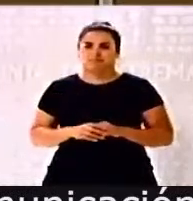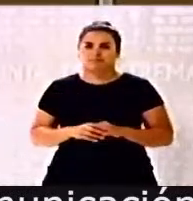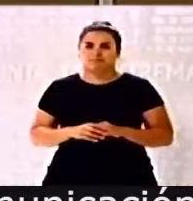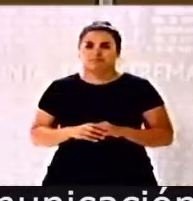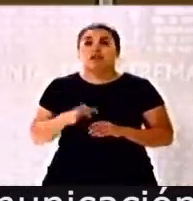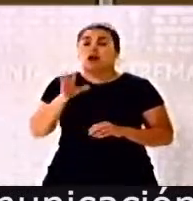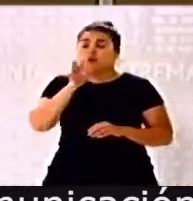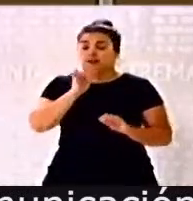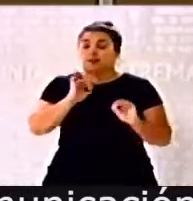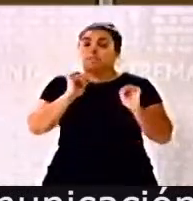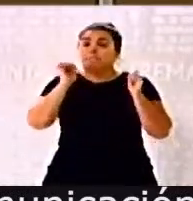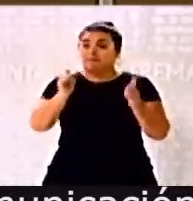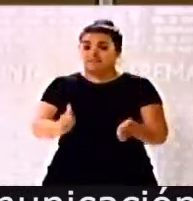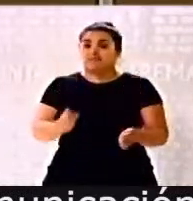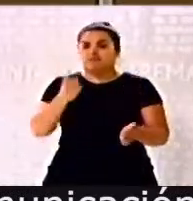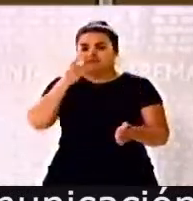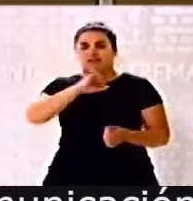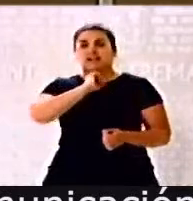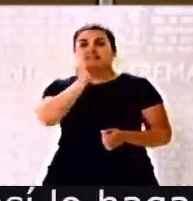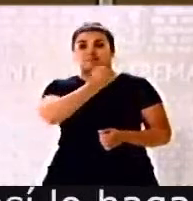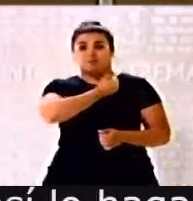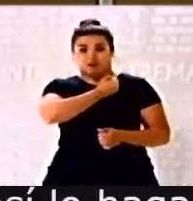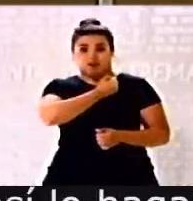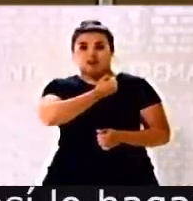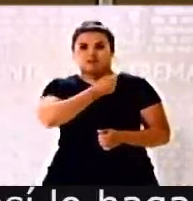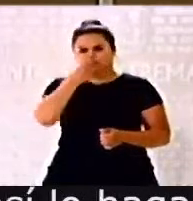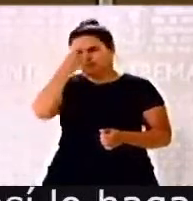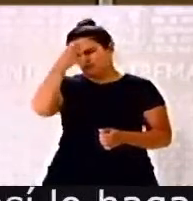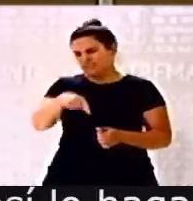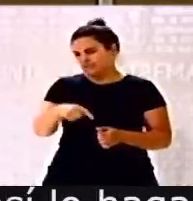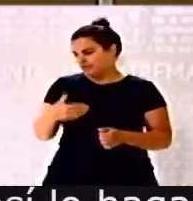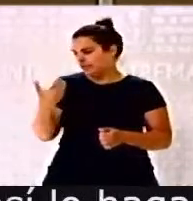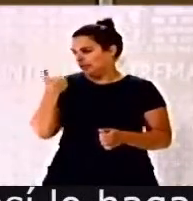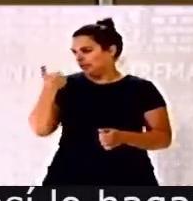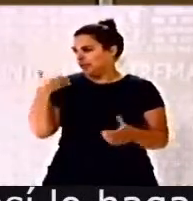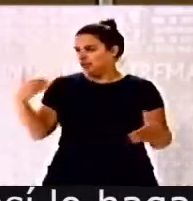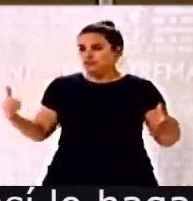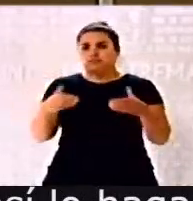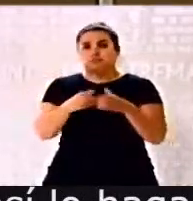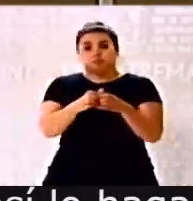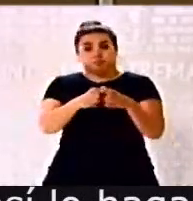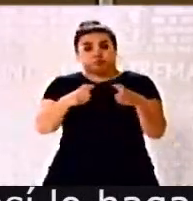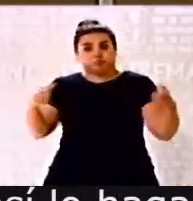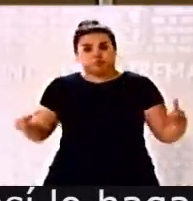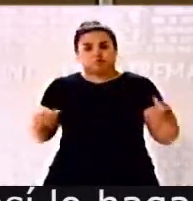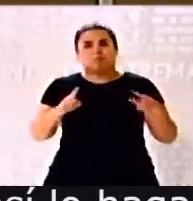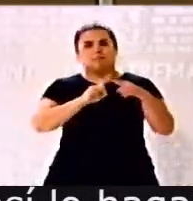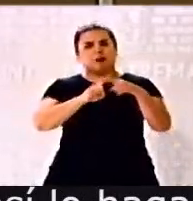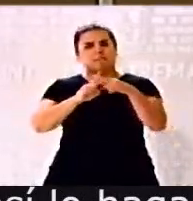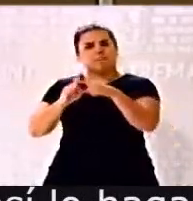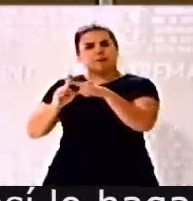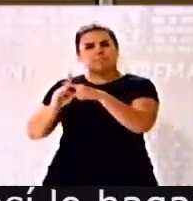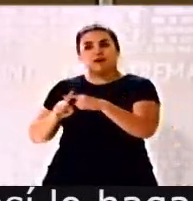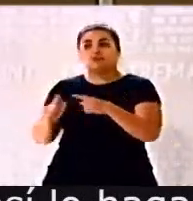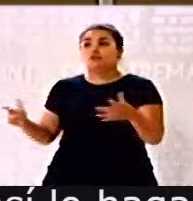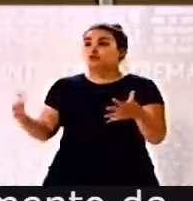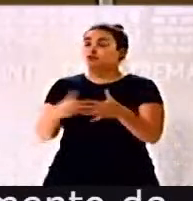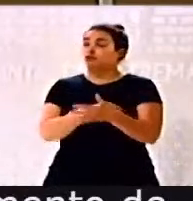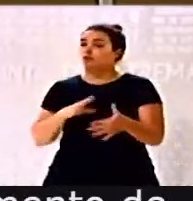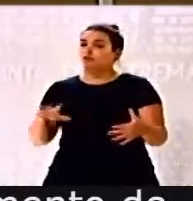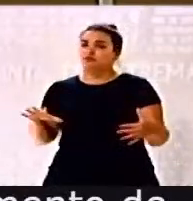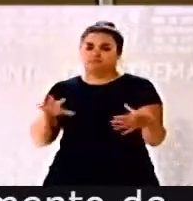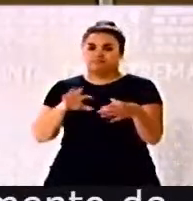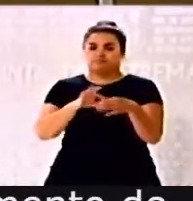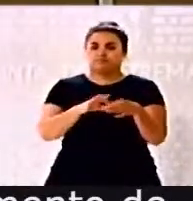Empezamos a darle cuenta que en Navalmoral de la Mata saben ustedes que ha habido un incremento de casos positivos, todos ellos